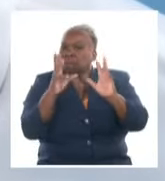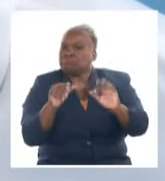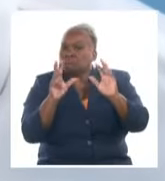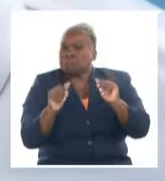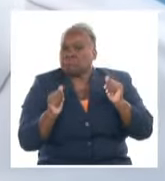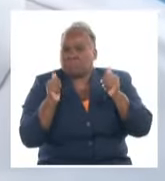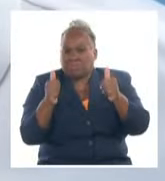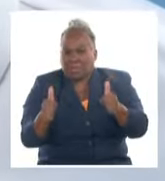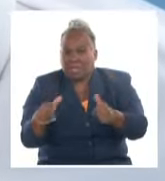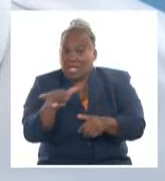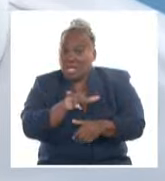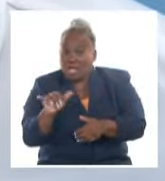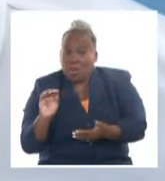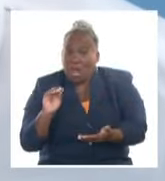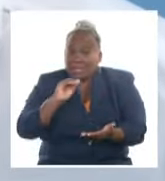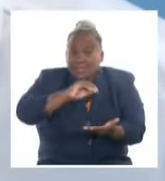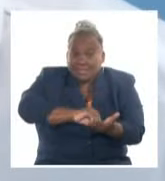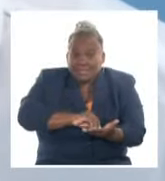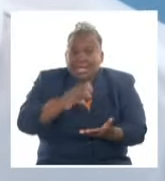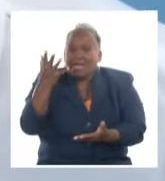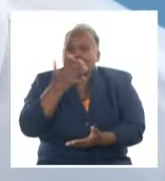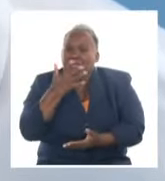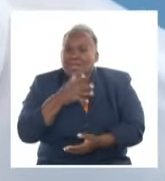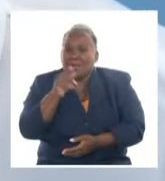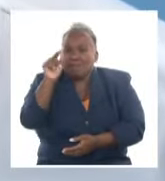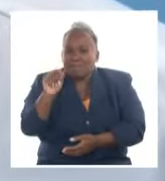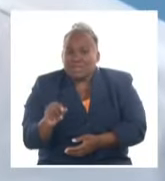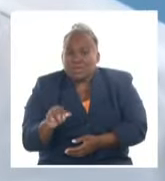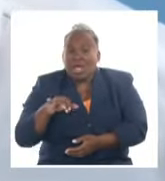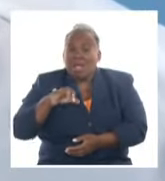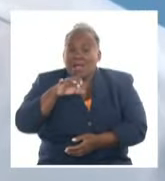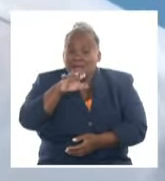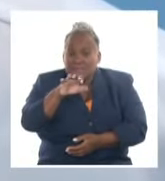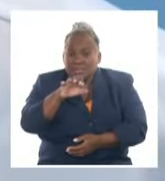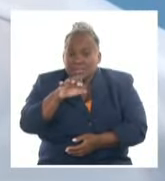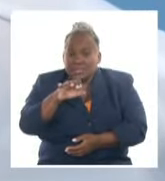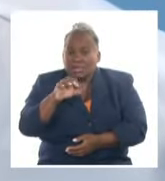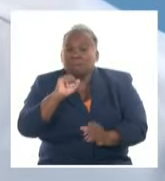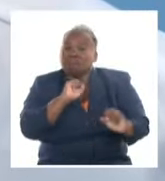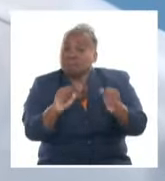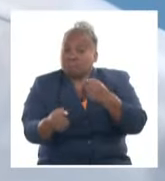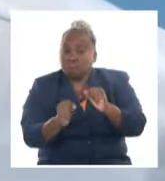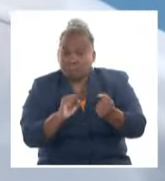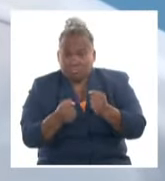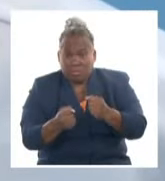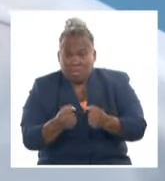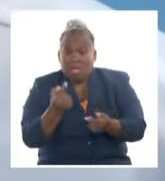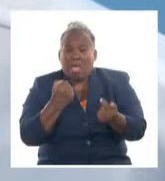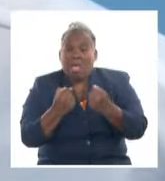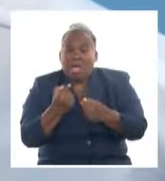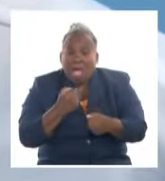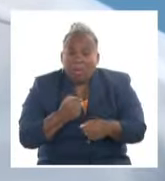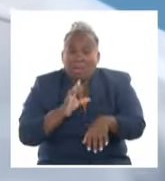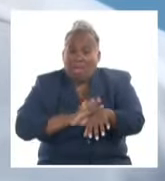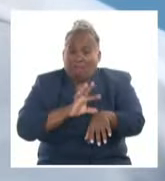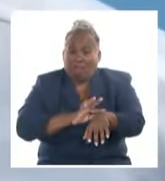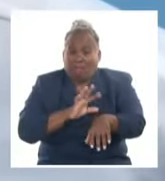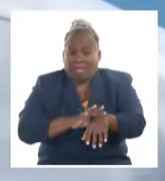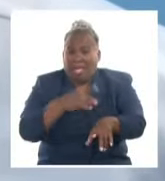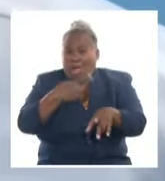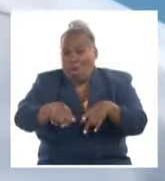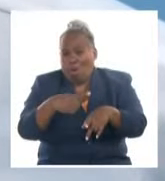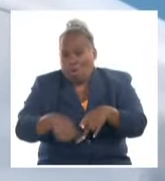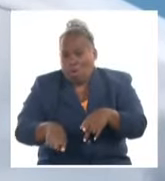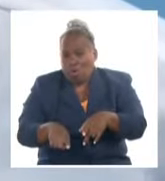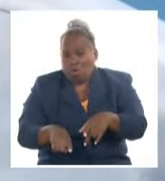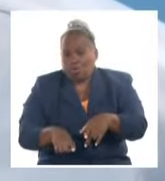es aplicado a los pacientes oncológicos controlados con algunas patologías asociadas que no tienen en relación